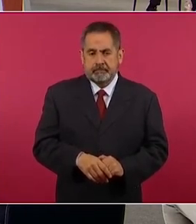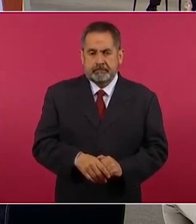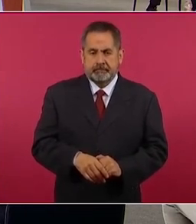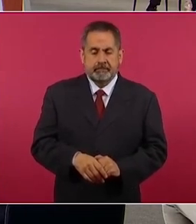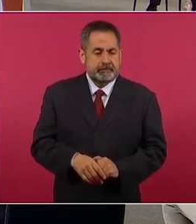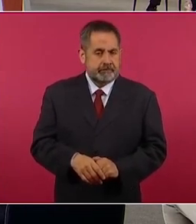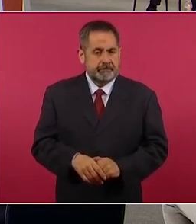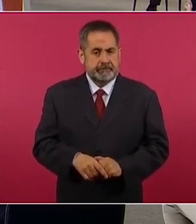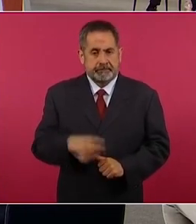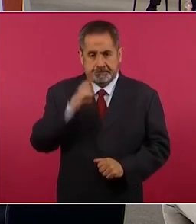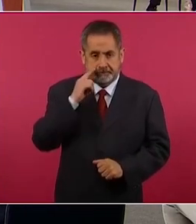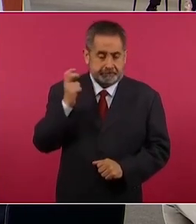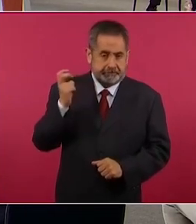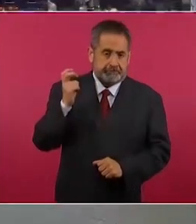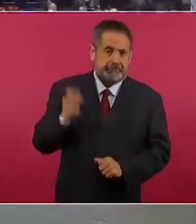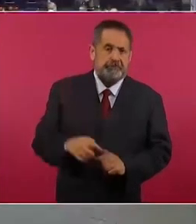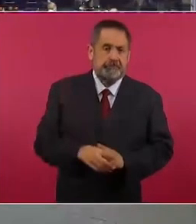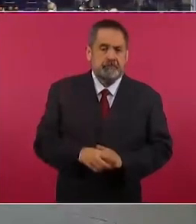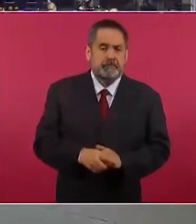Esto